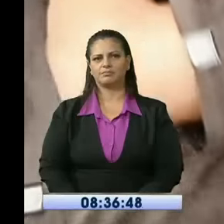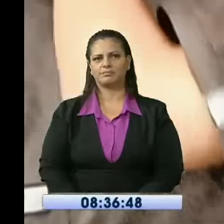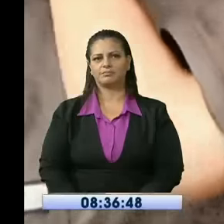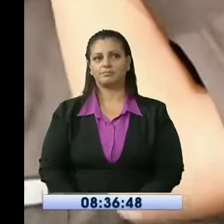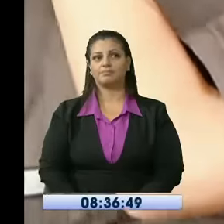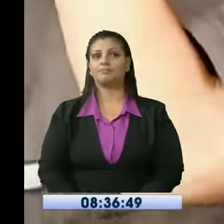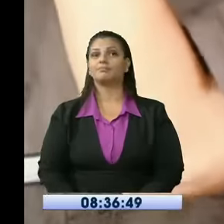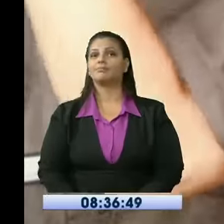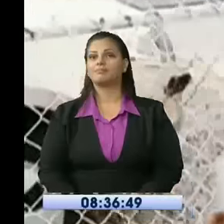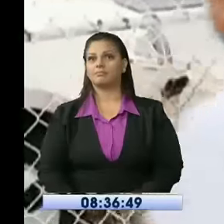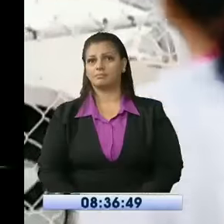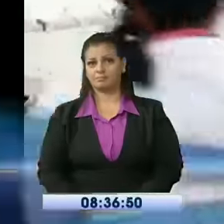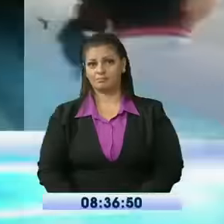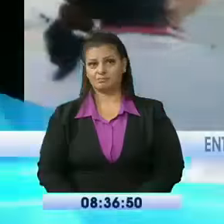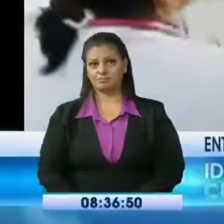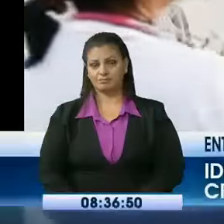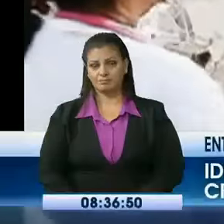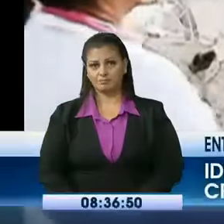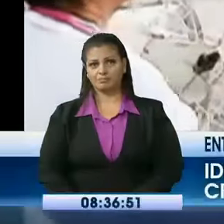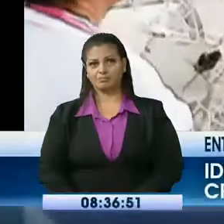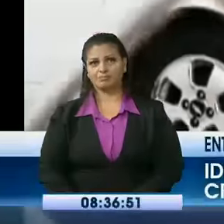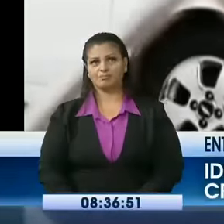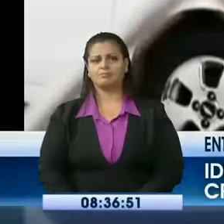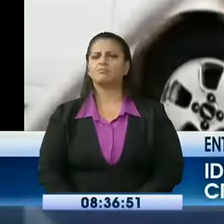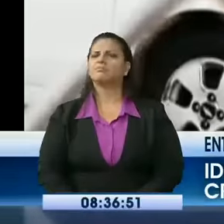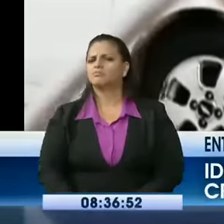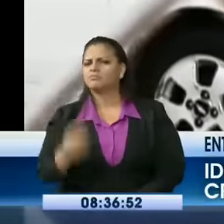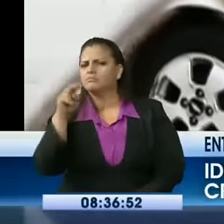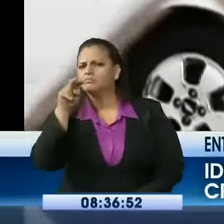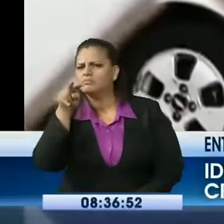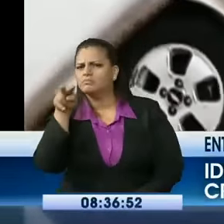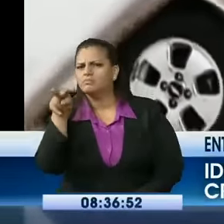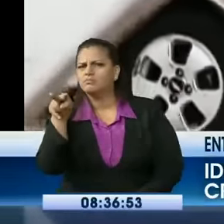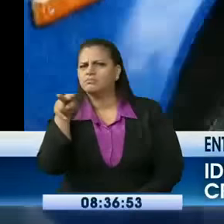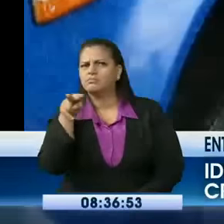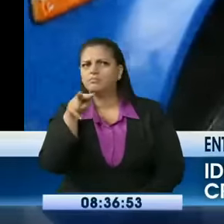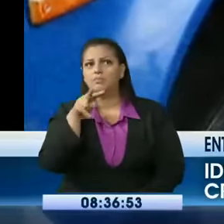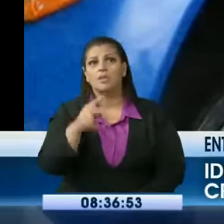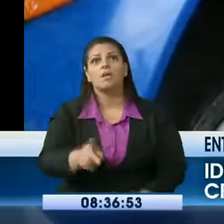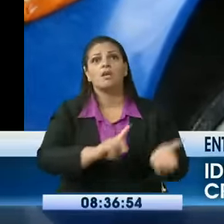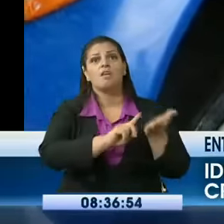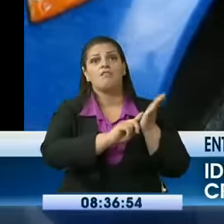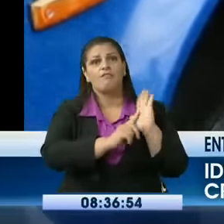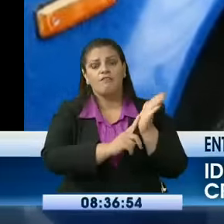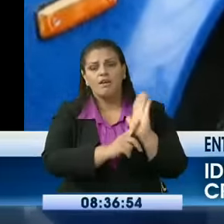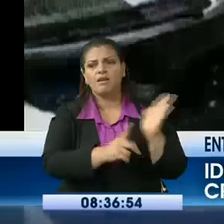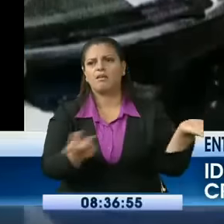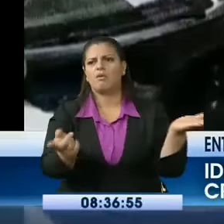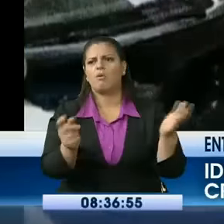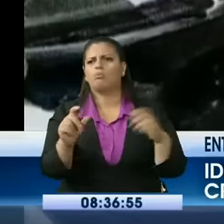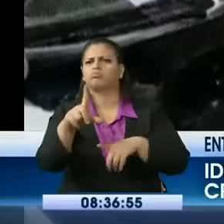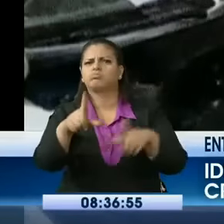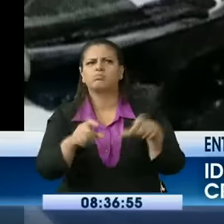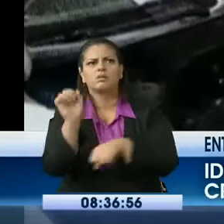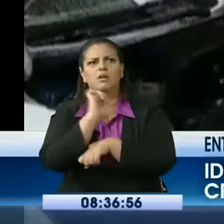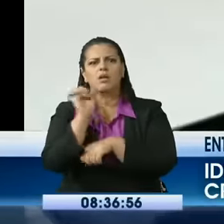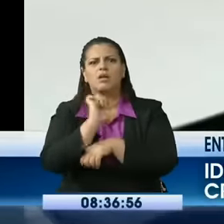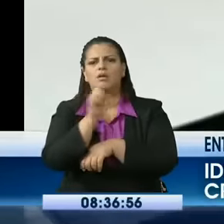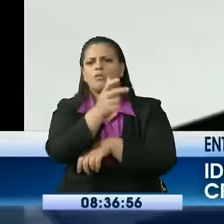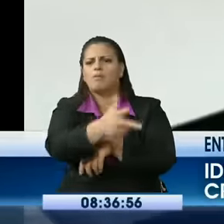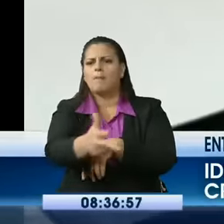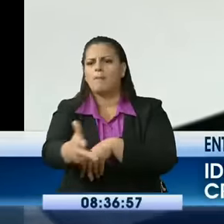Dicen que están por todos lados, detrás de los letreros de patios o ferias u otra coraza de aparente